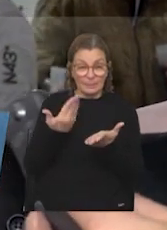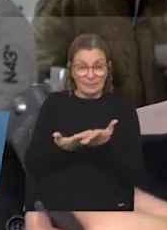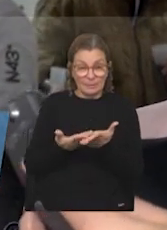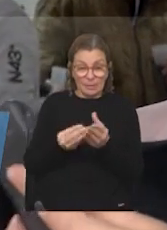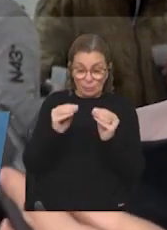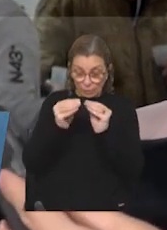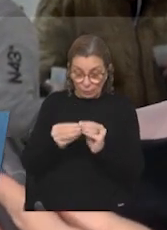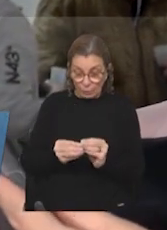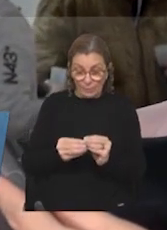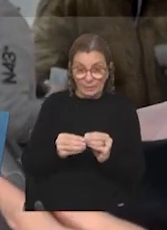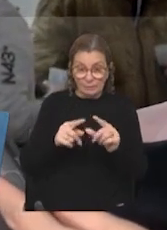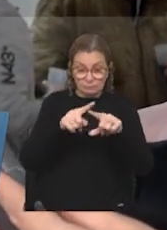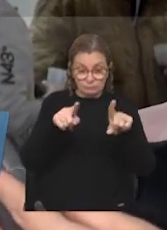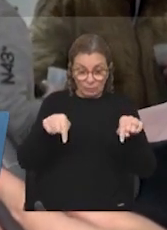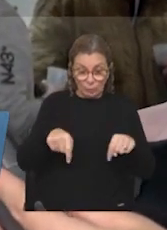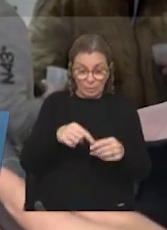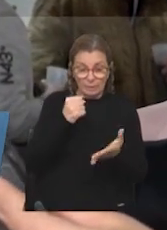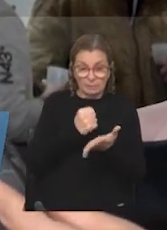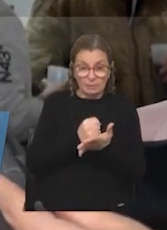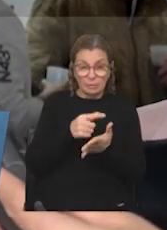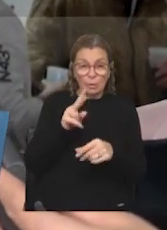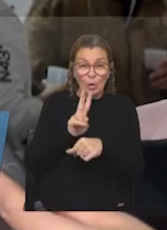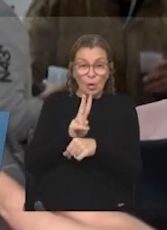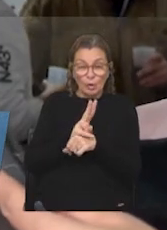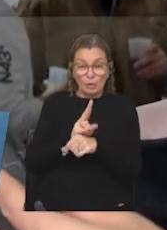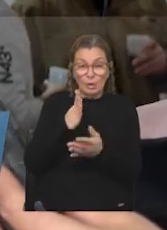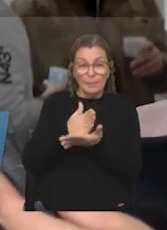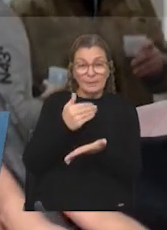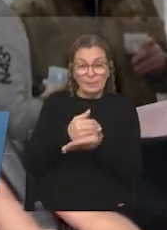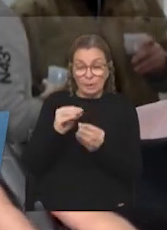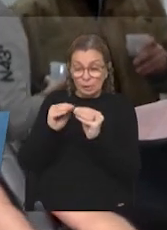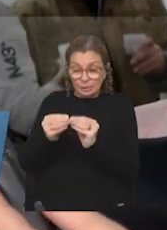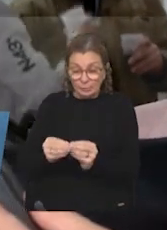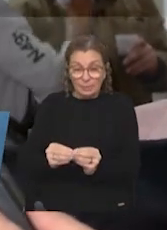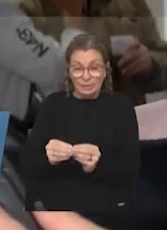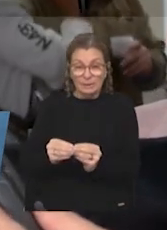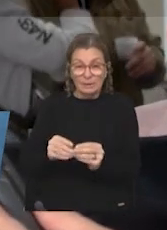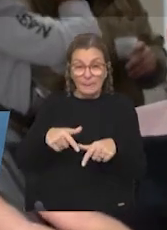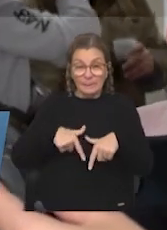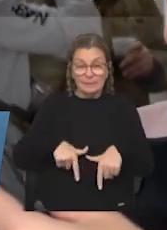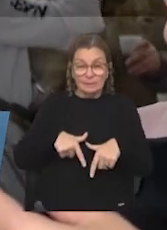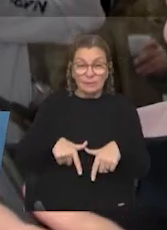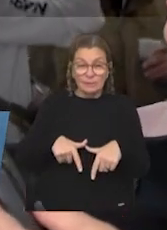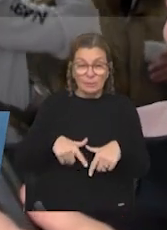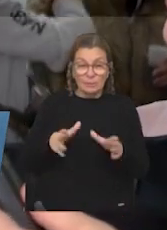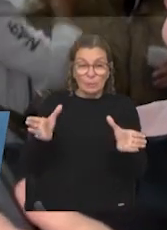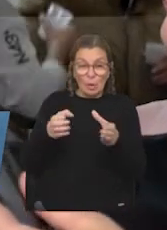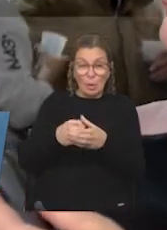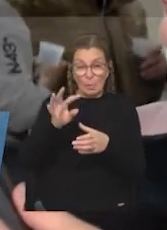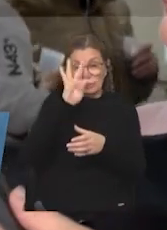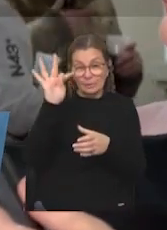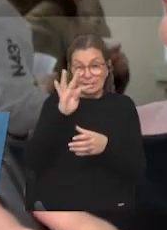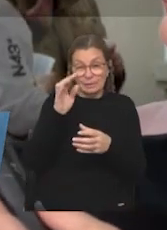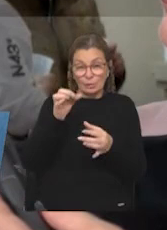rendición y las facturas eso tiene un control en el departamento de rendición de cuentas del ministerio que son es un equipo técnico de